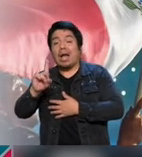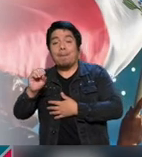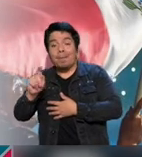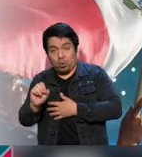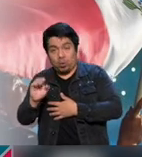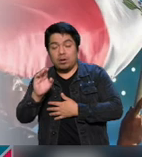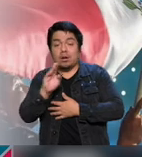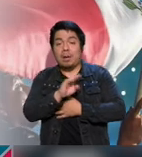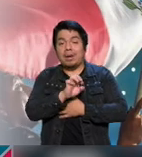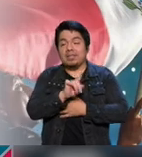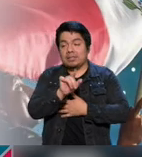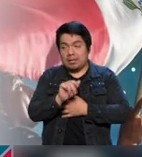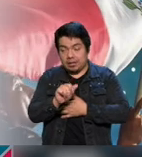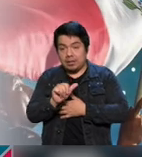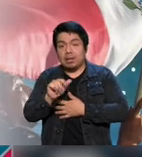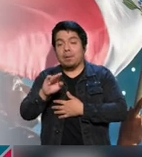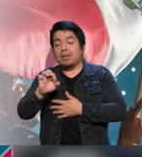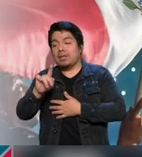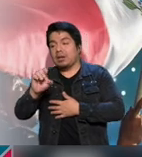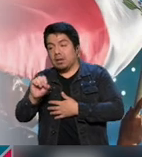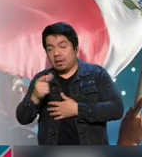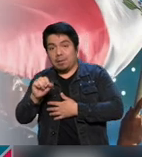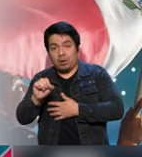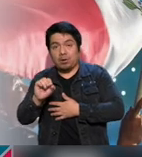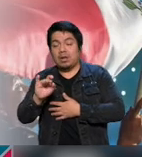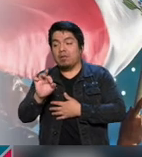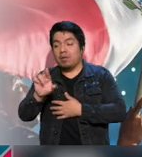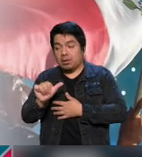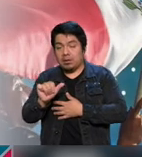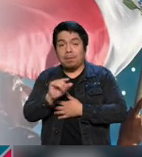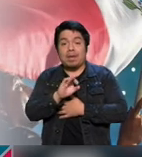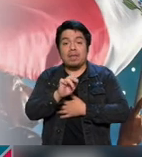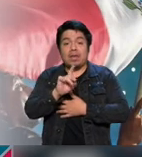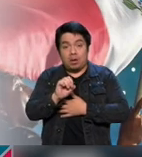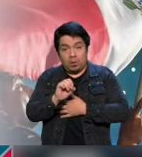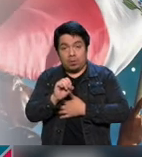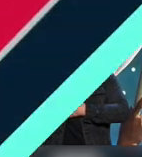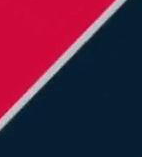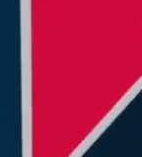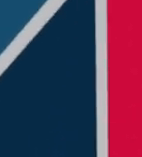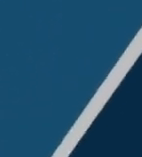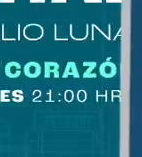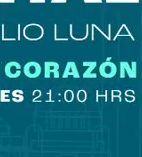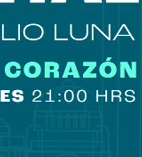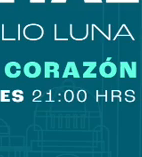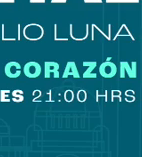Mazapa de Madero, Matenango de la Frontera, Panteló y Altamira.